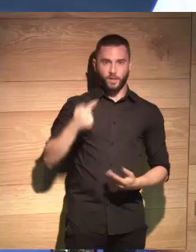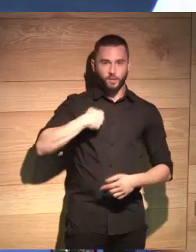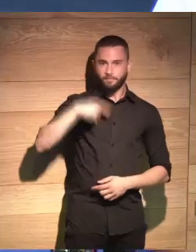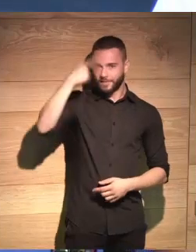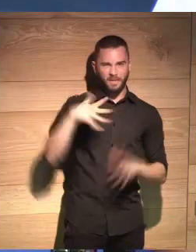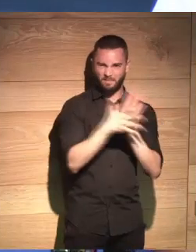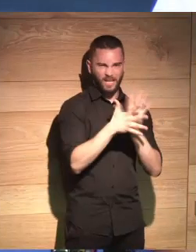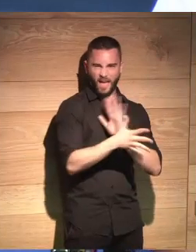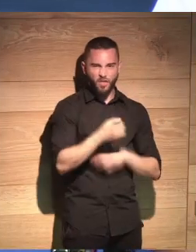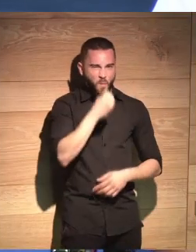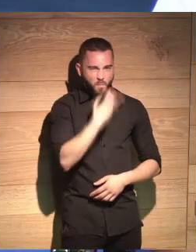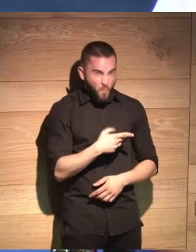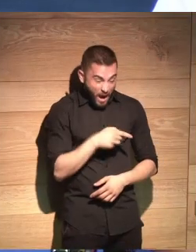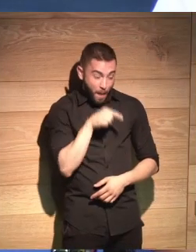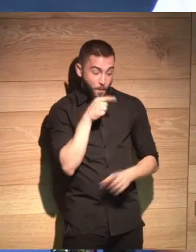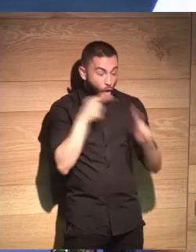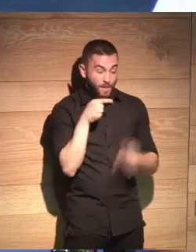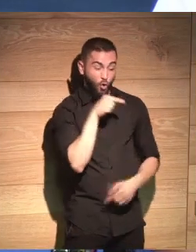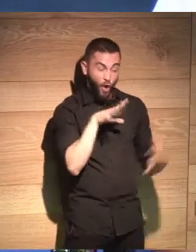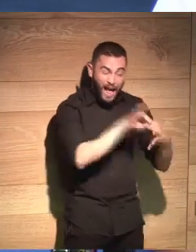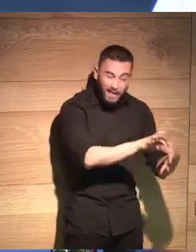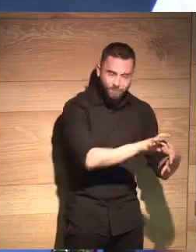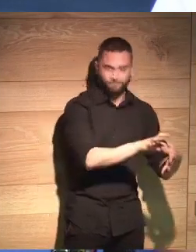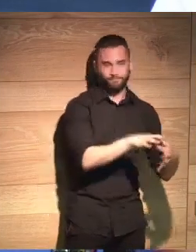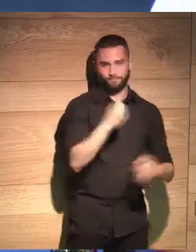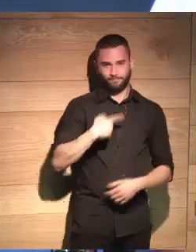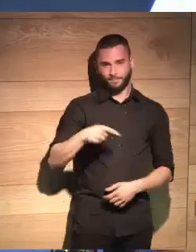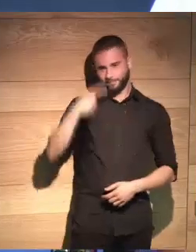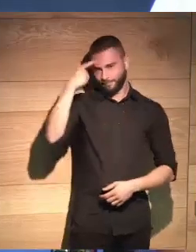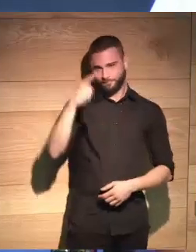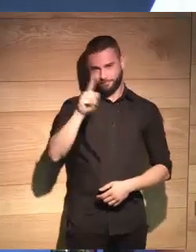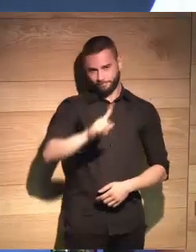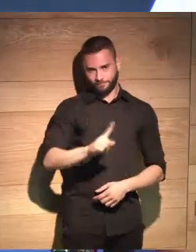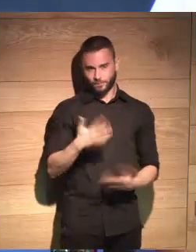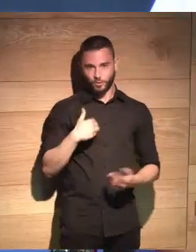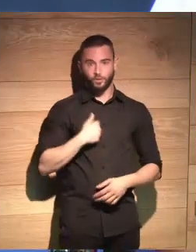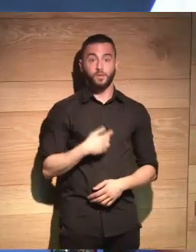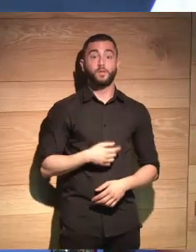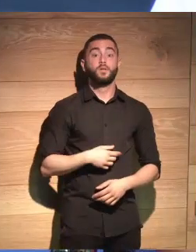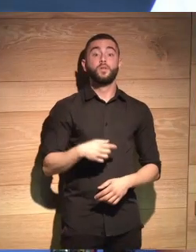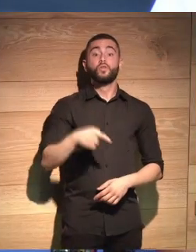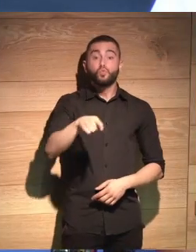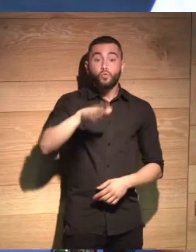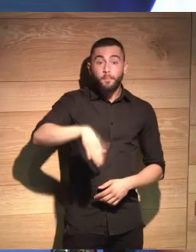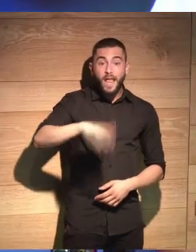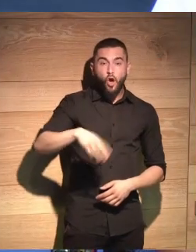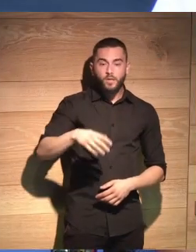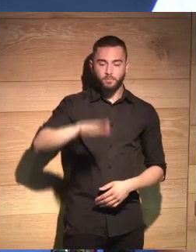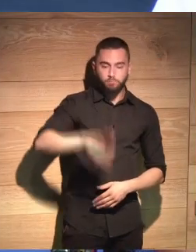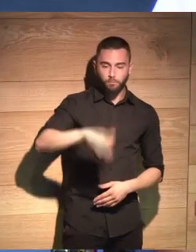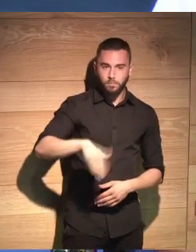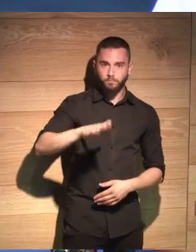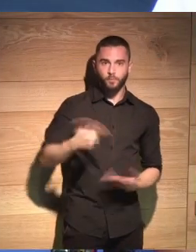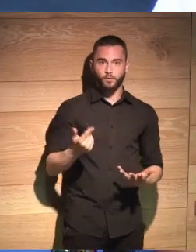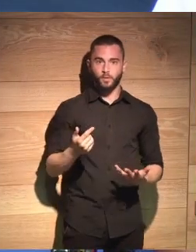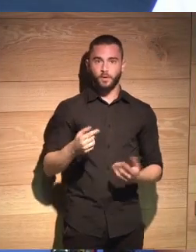no era una buena explicación para ti. Así que dije, ¿te acuerdas de las pelotas que rebotan mucho y que sacamos de esa máquina en el